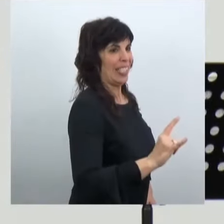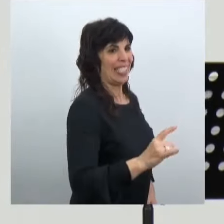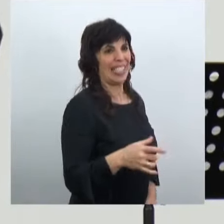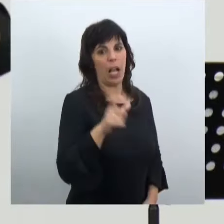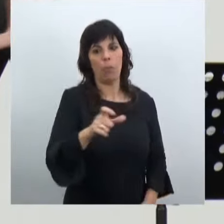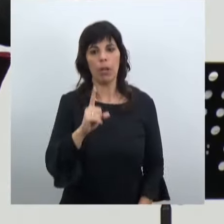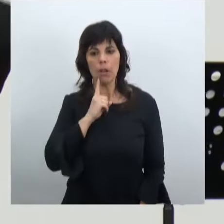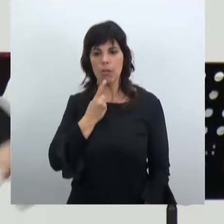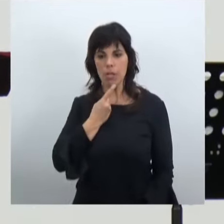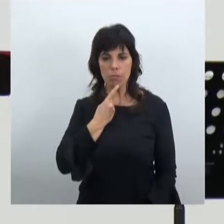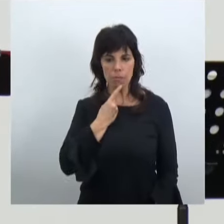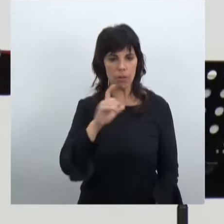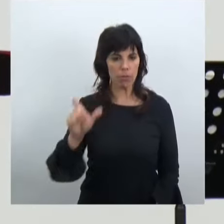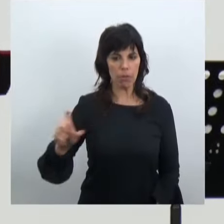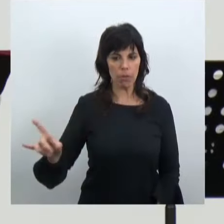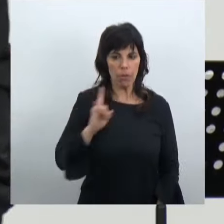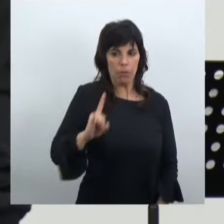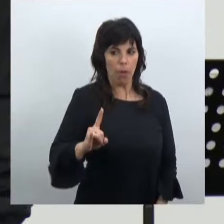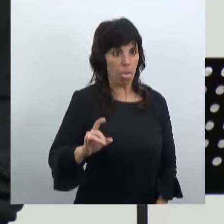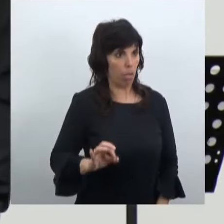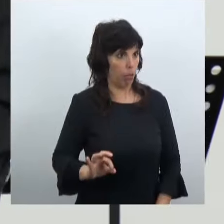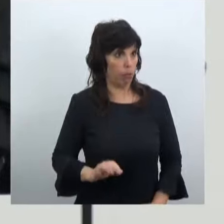Gente que es amarga no atrae a nadie.